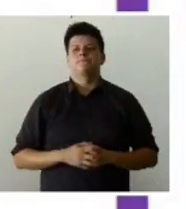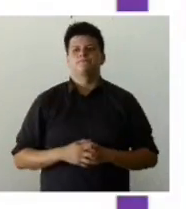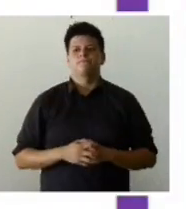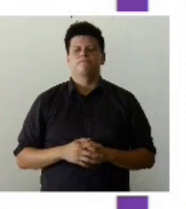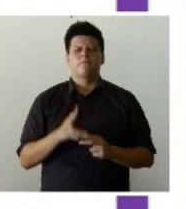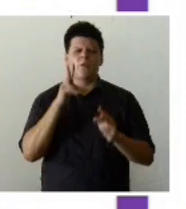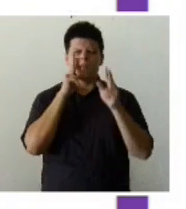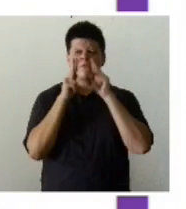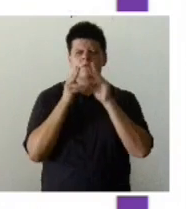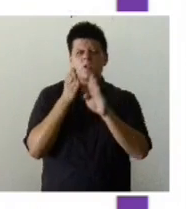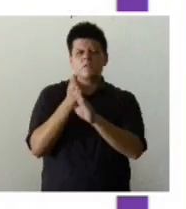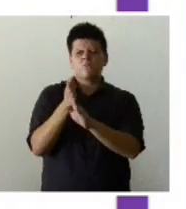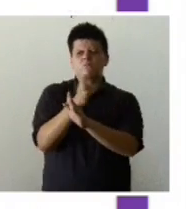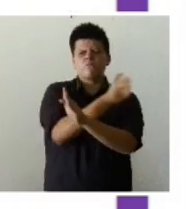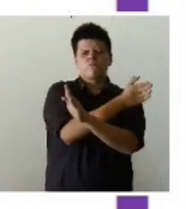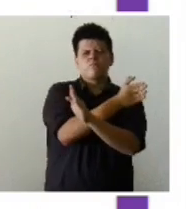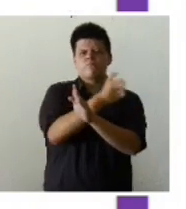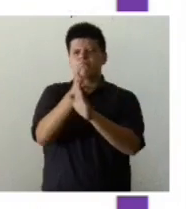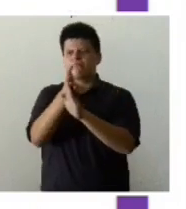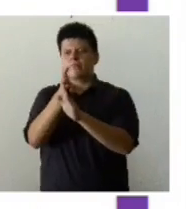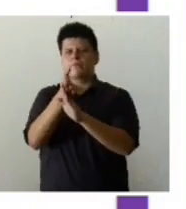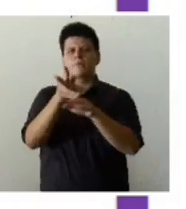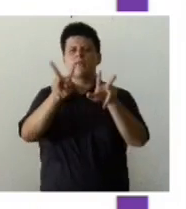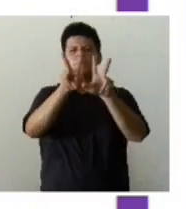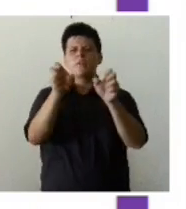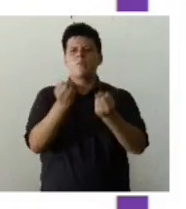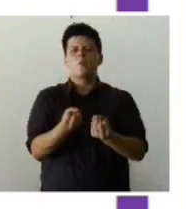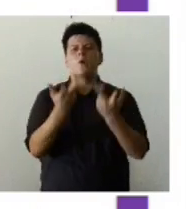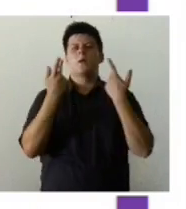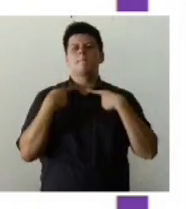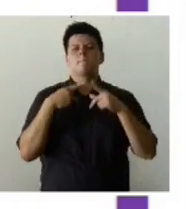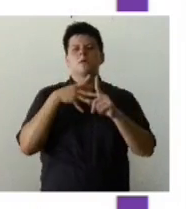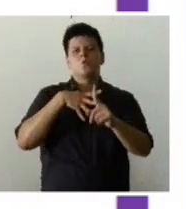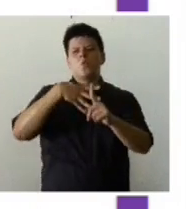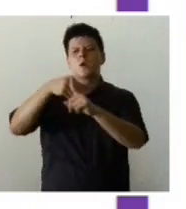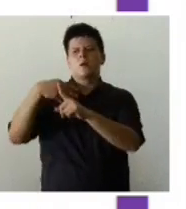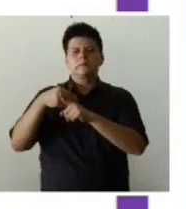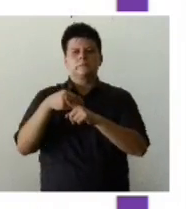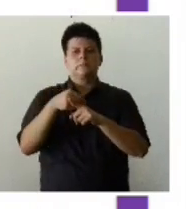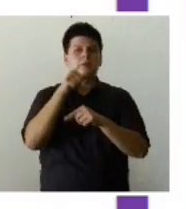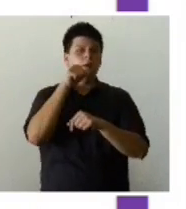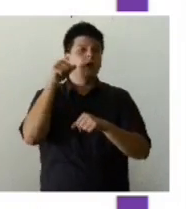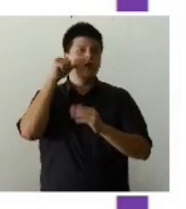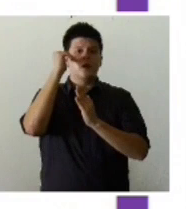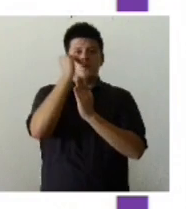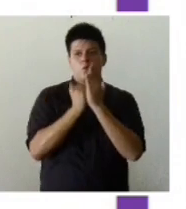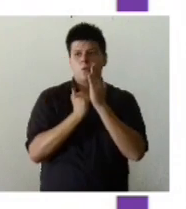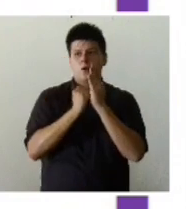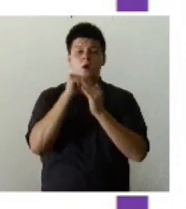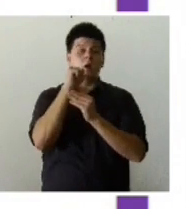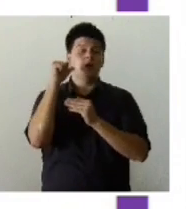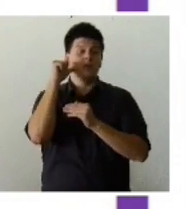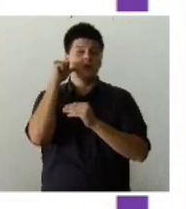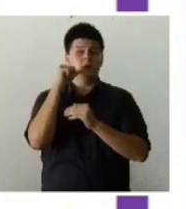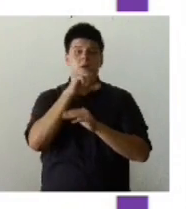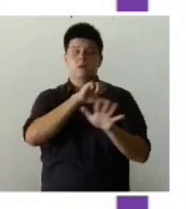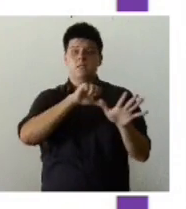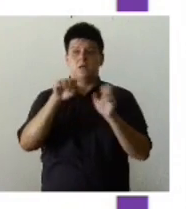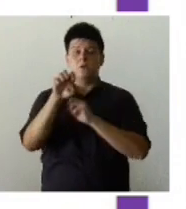Vean la incidencia diaria, hoy tuvimos menos casos que el día de ayer, 618, ayer tuvimos 665.